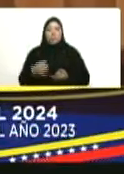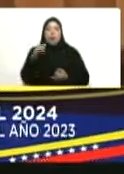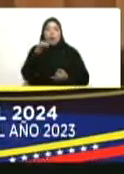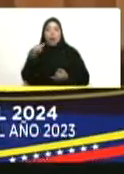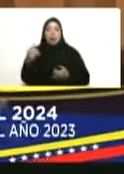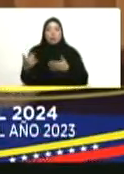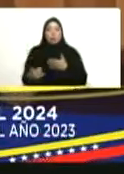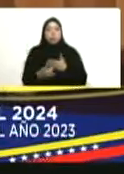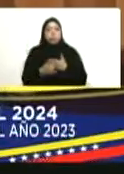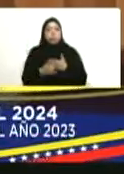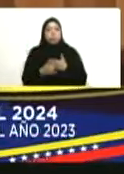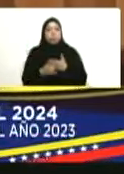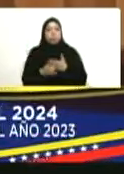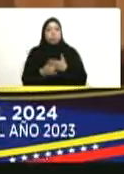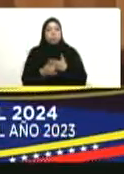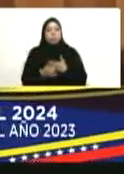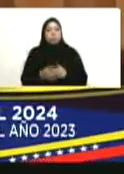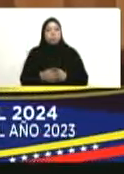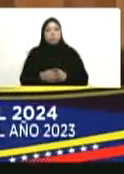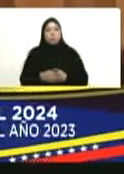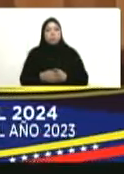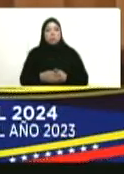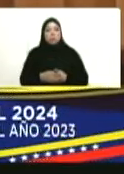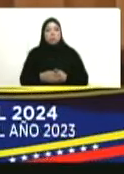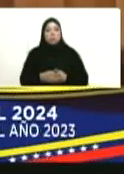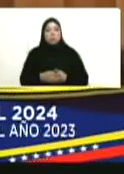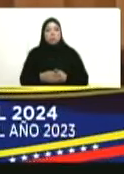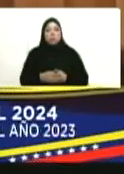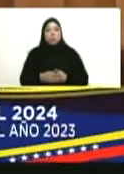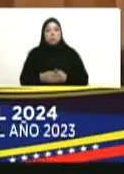amenazan, doctor Jorge Rodríguez,